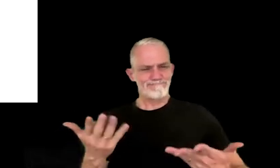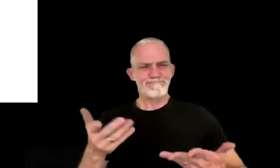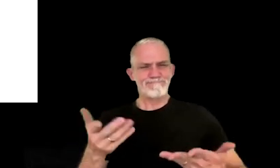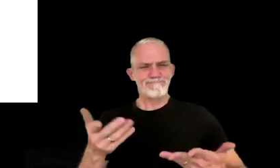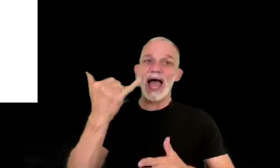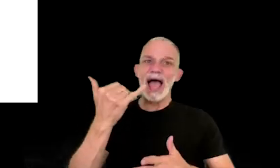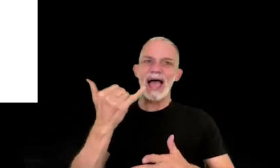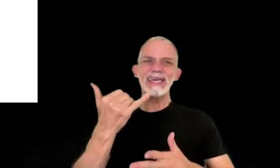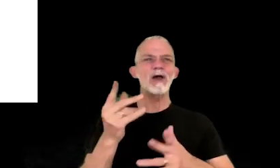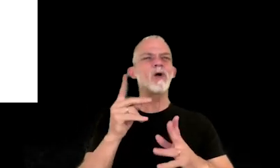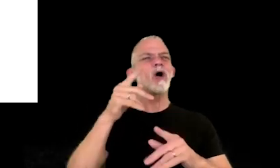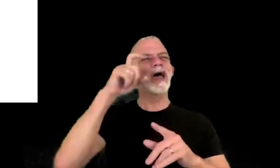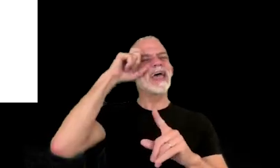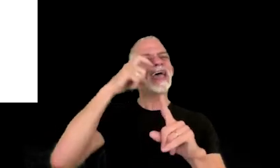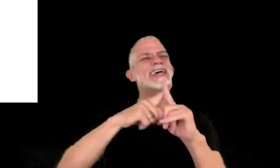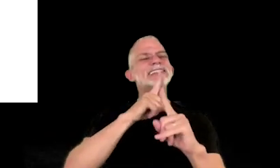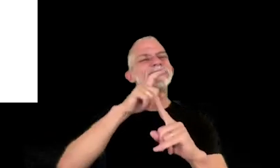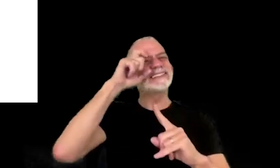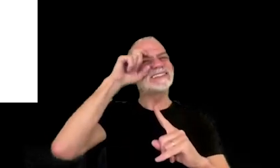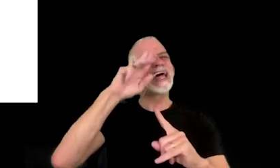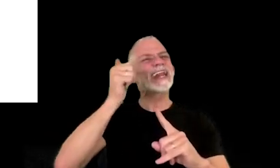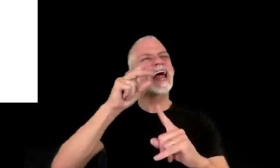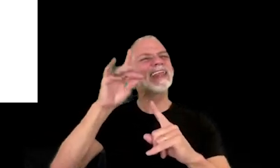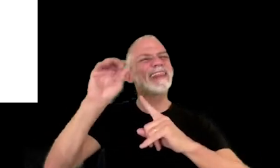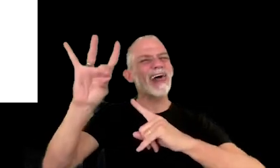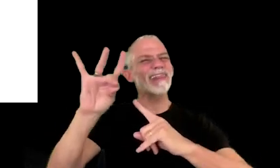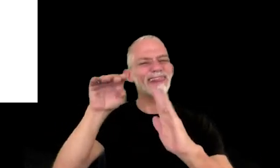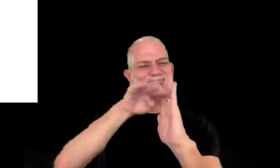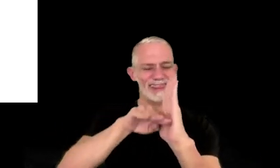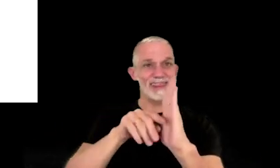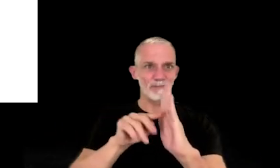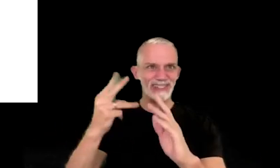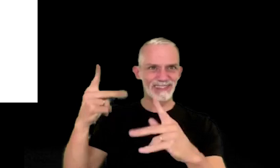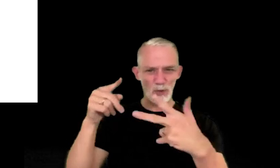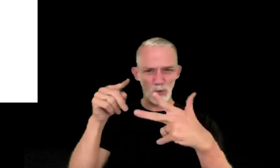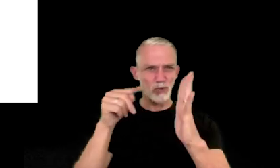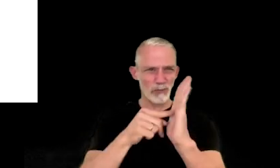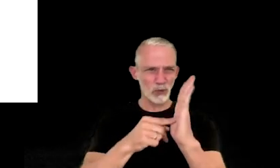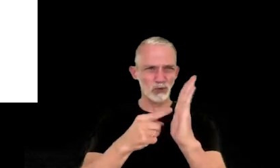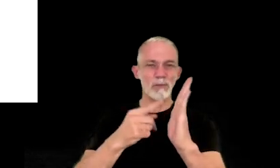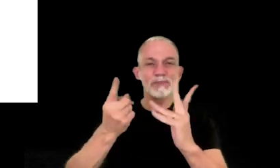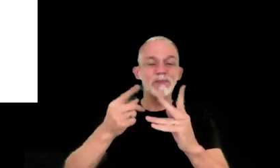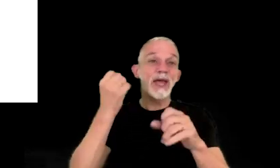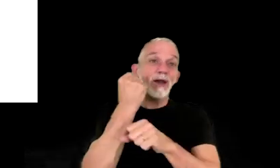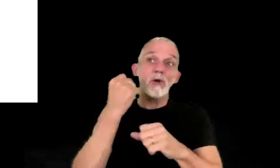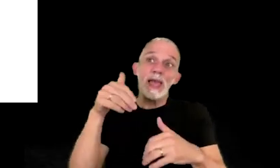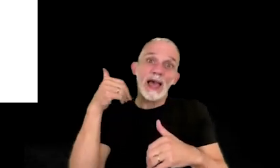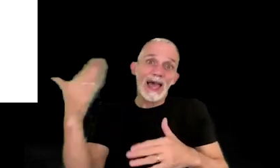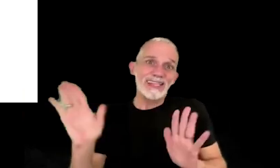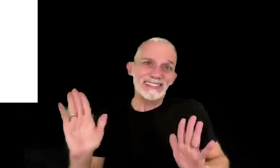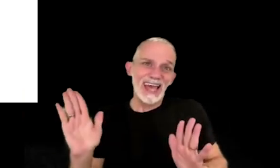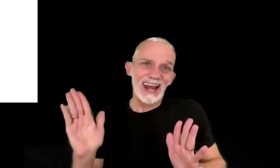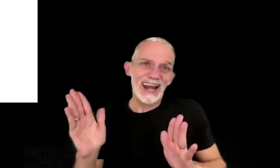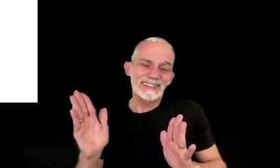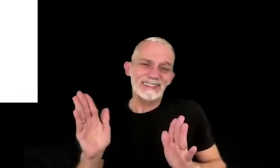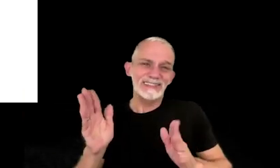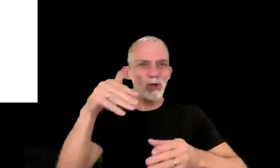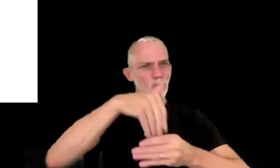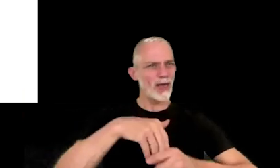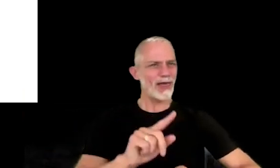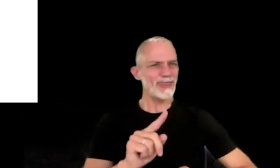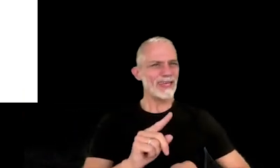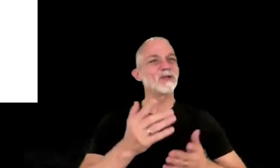las externalidades. Las externalidades son economías o deseconomías externas que se producen y que tienen